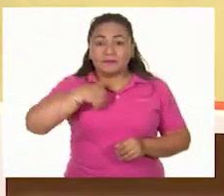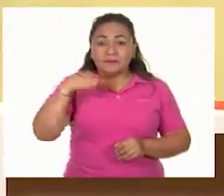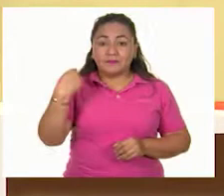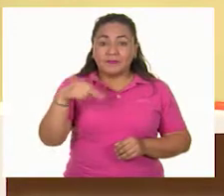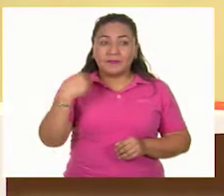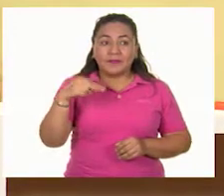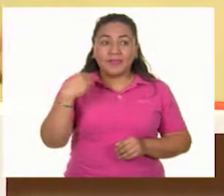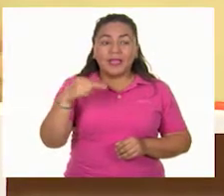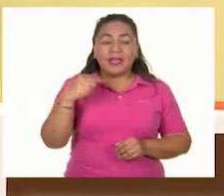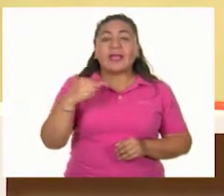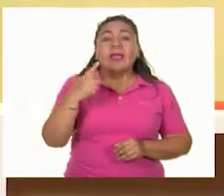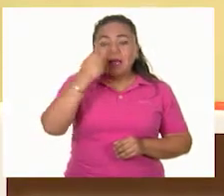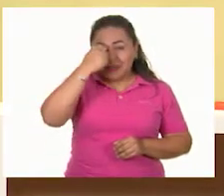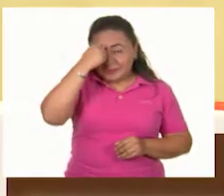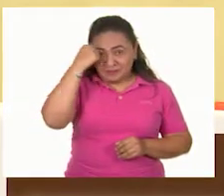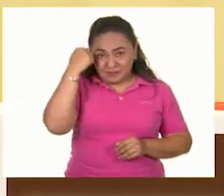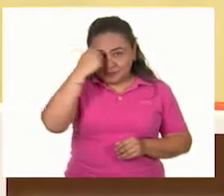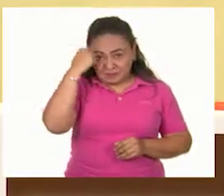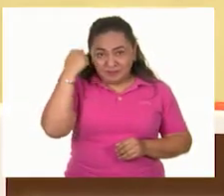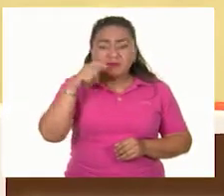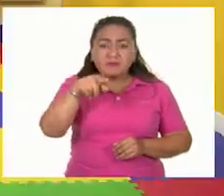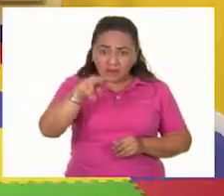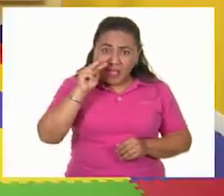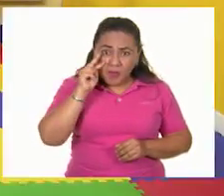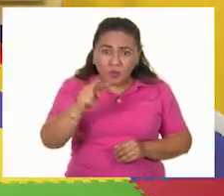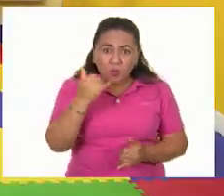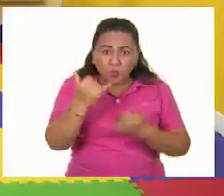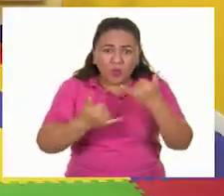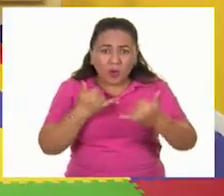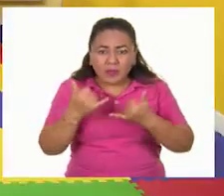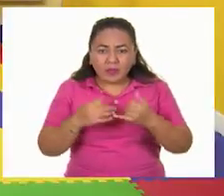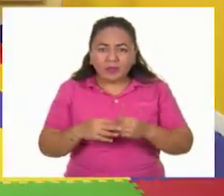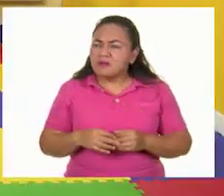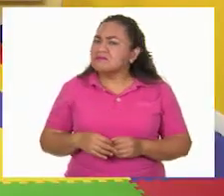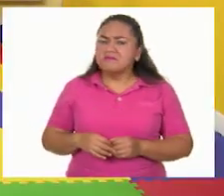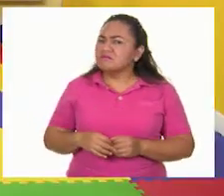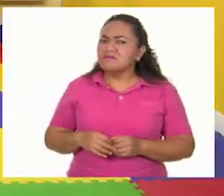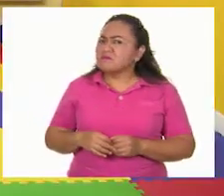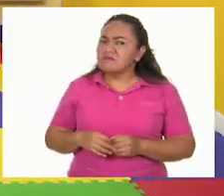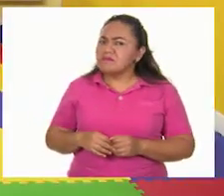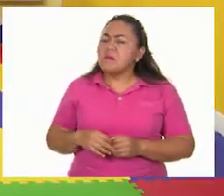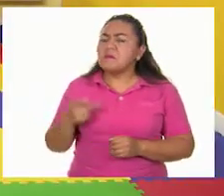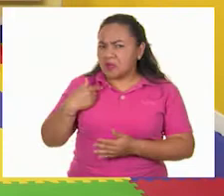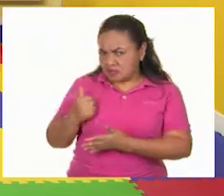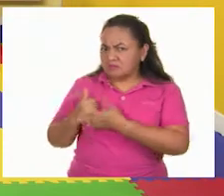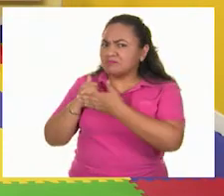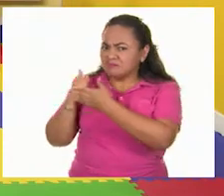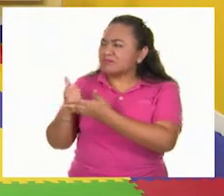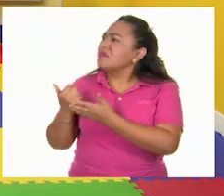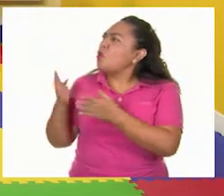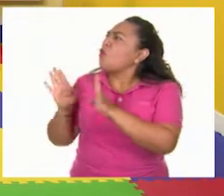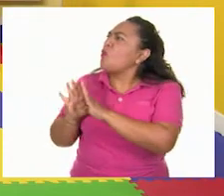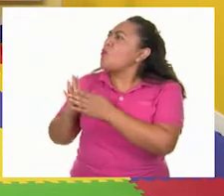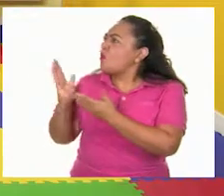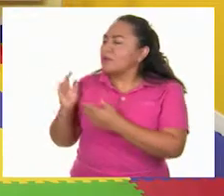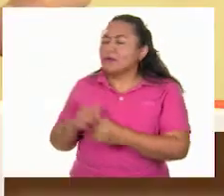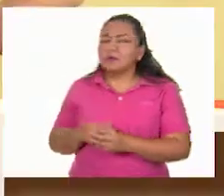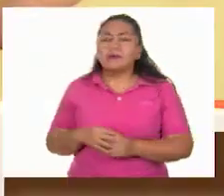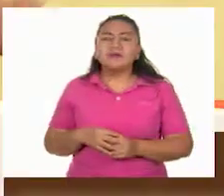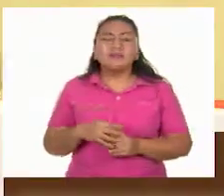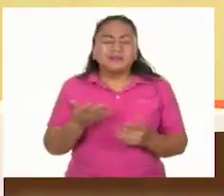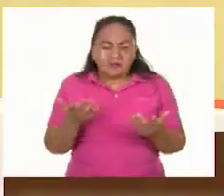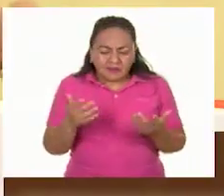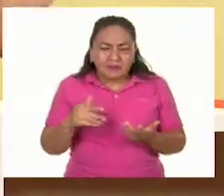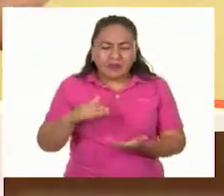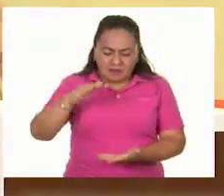es Tito. ¿Ustedes han visto mi juguete? No, pero podemos ayudarte. ¿Cómo es? Es